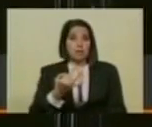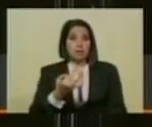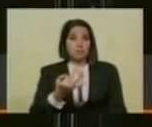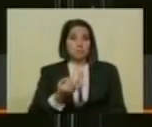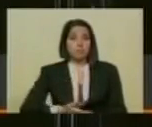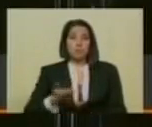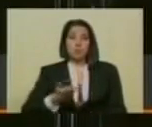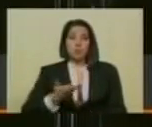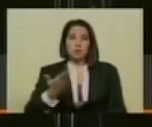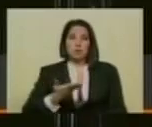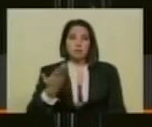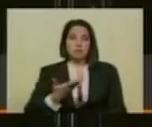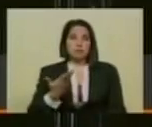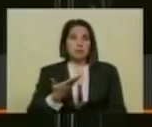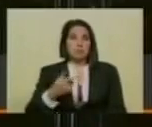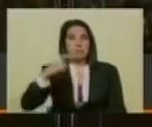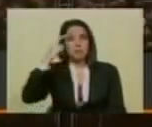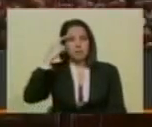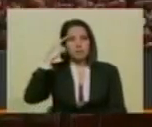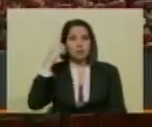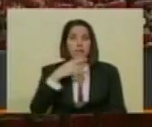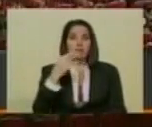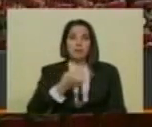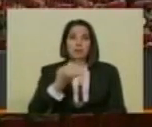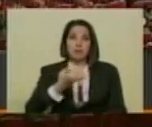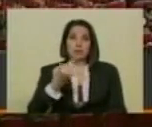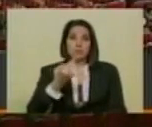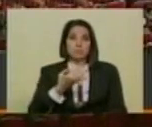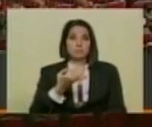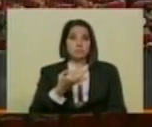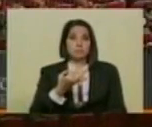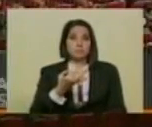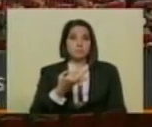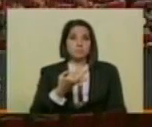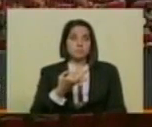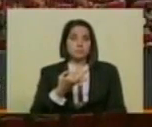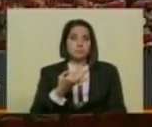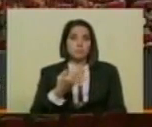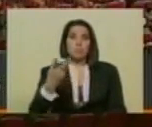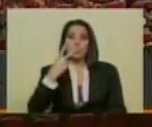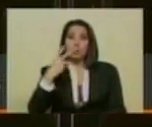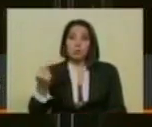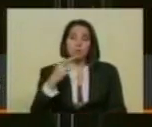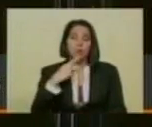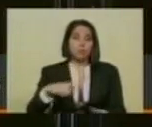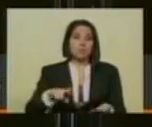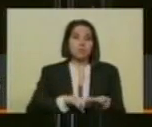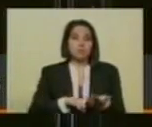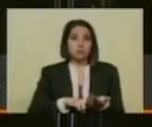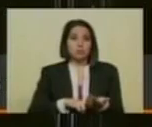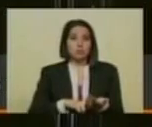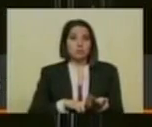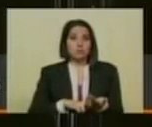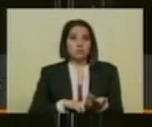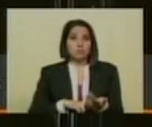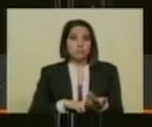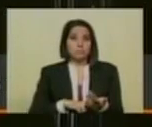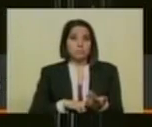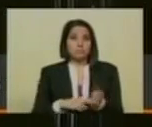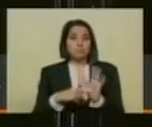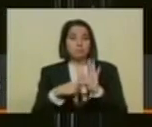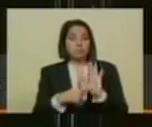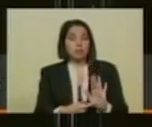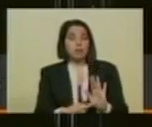para saber la verdad, para la no repetición, para consolidar la